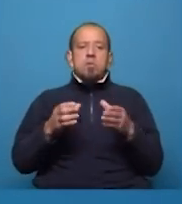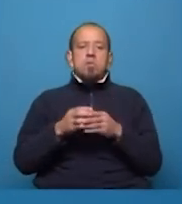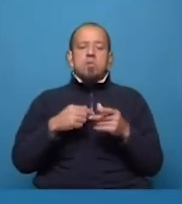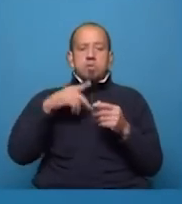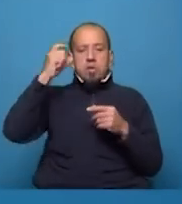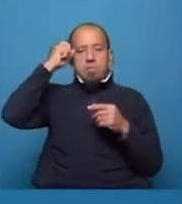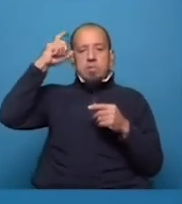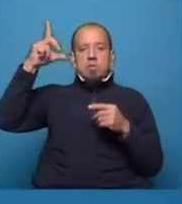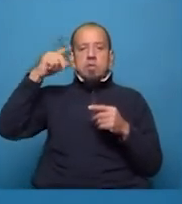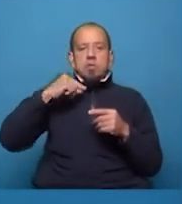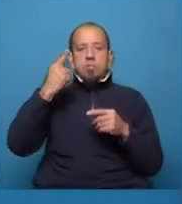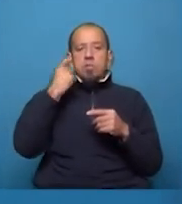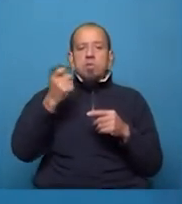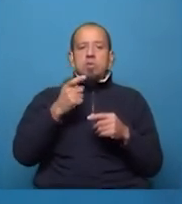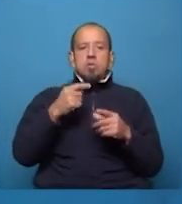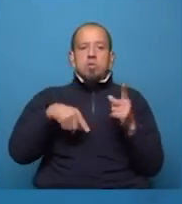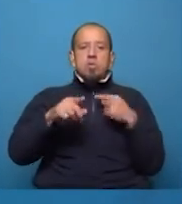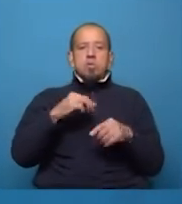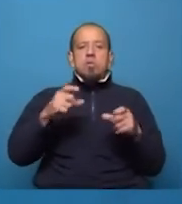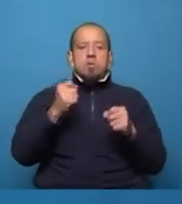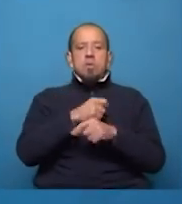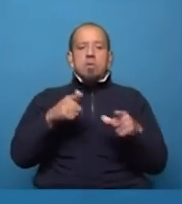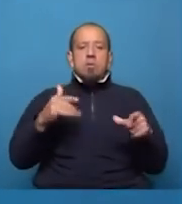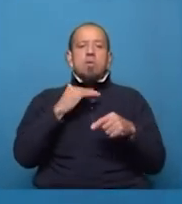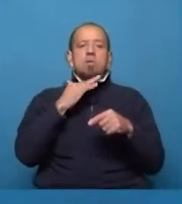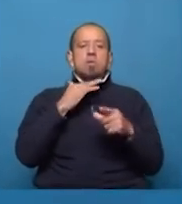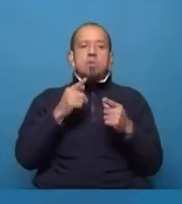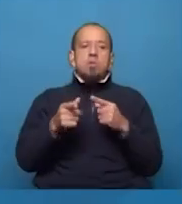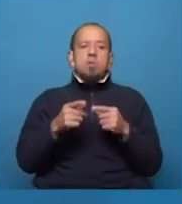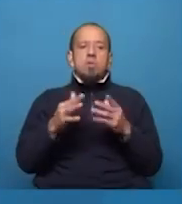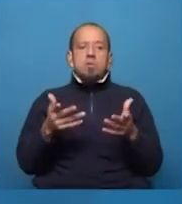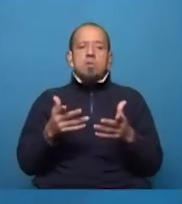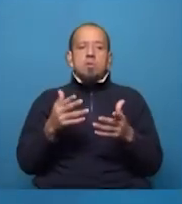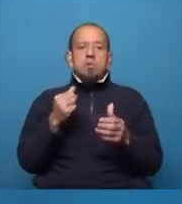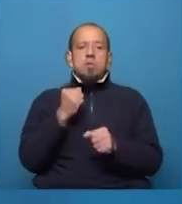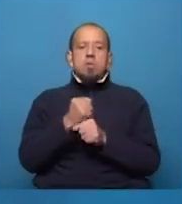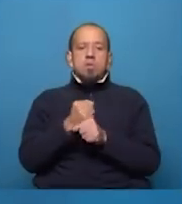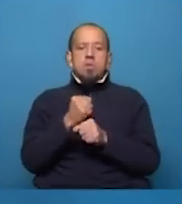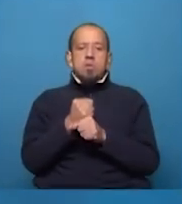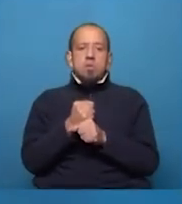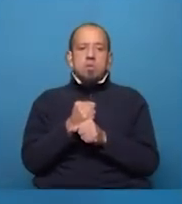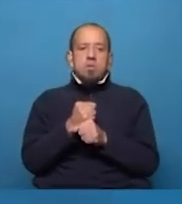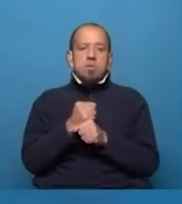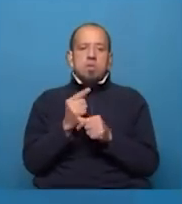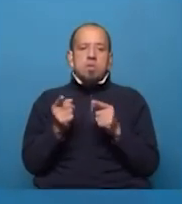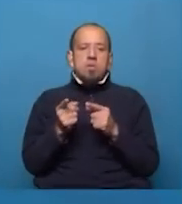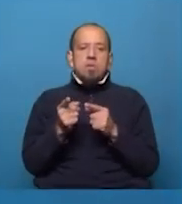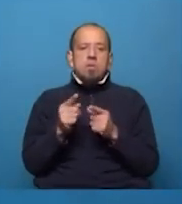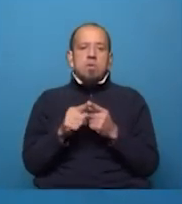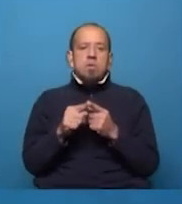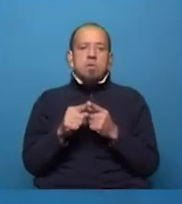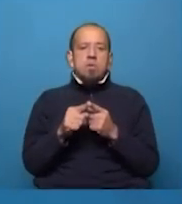de capacitación en prevención de lavado de activos flores a gente y además laburo le digo porque esto parece un